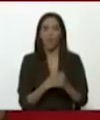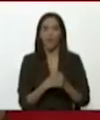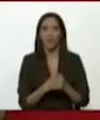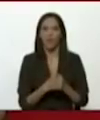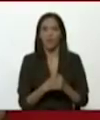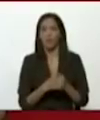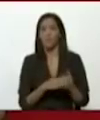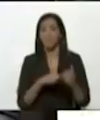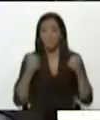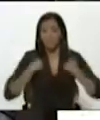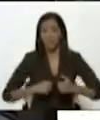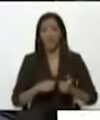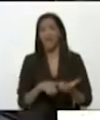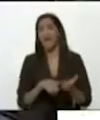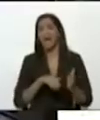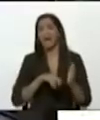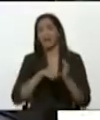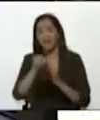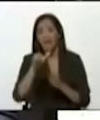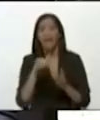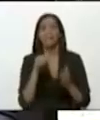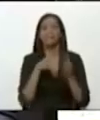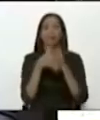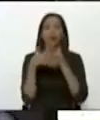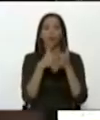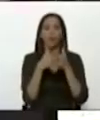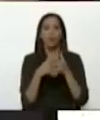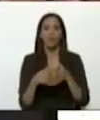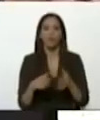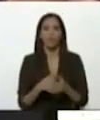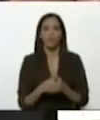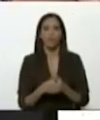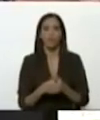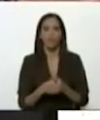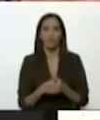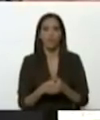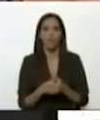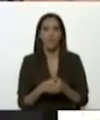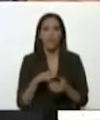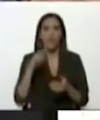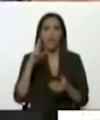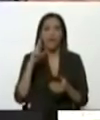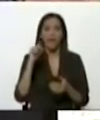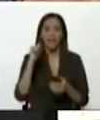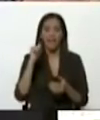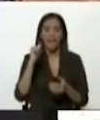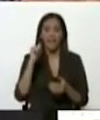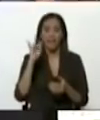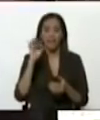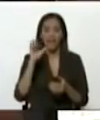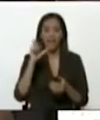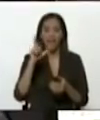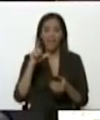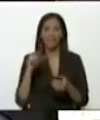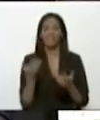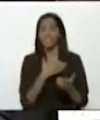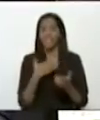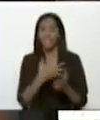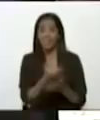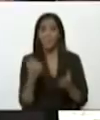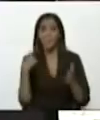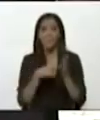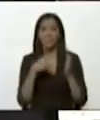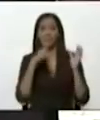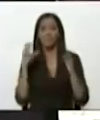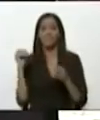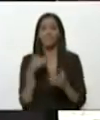Unidos. Para que ustedes se den cuenta. Guantánamo. Al Rafael Ramírez, por ahí le salió, creo que le quieren quitar 1.200 millones de dólares.